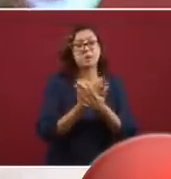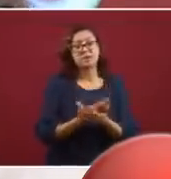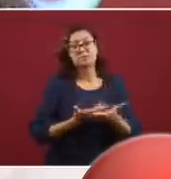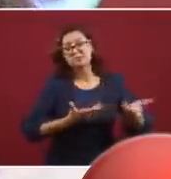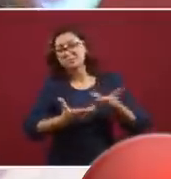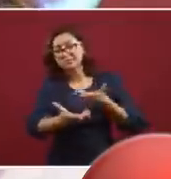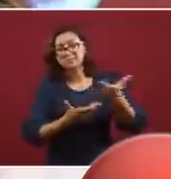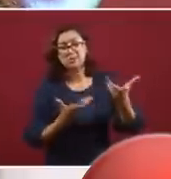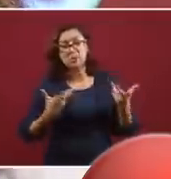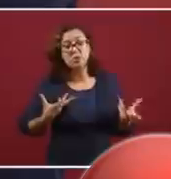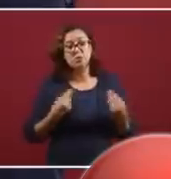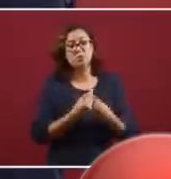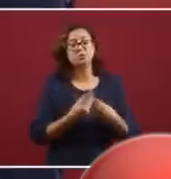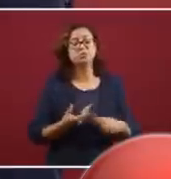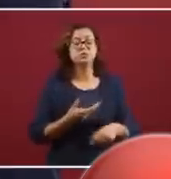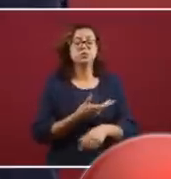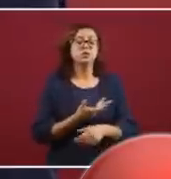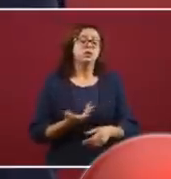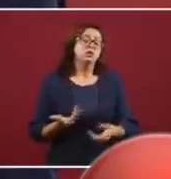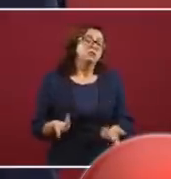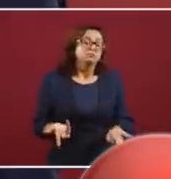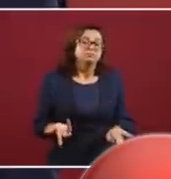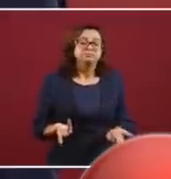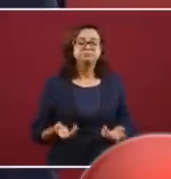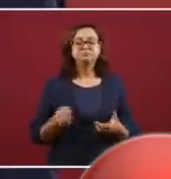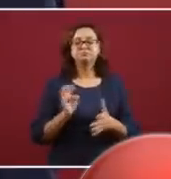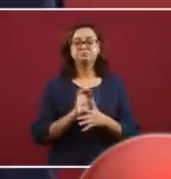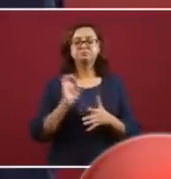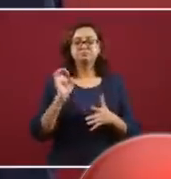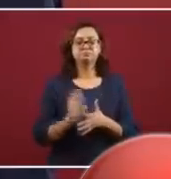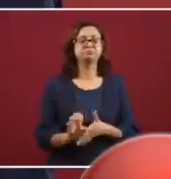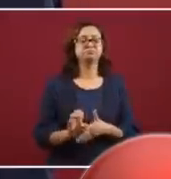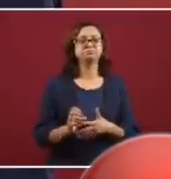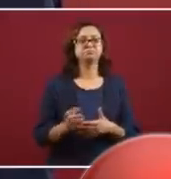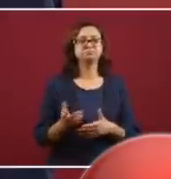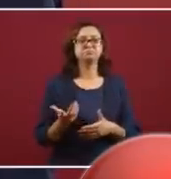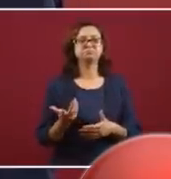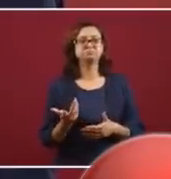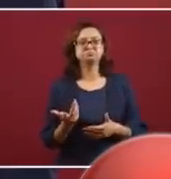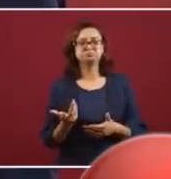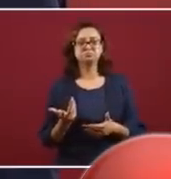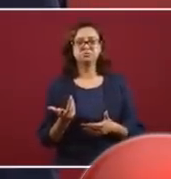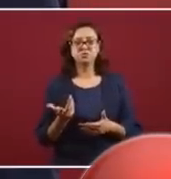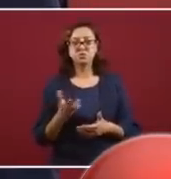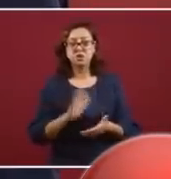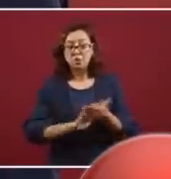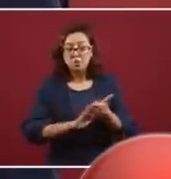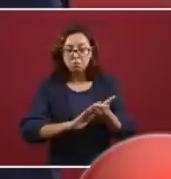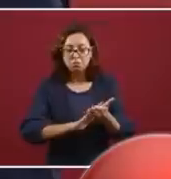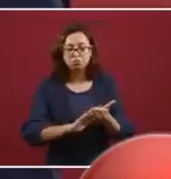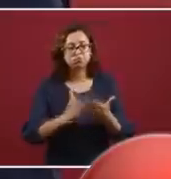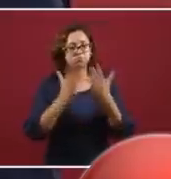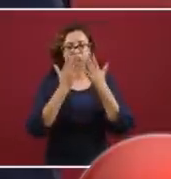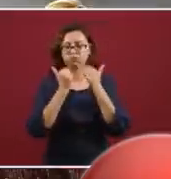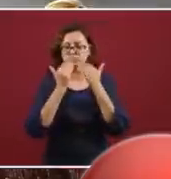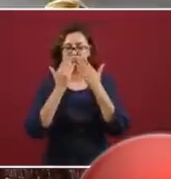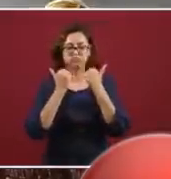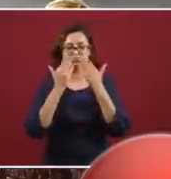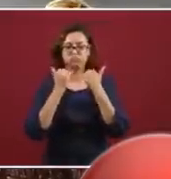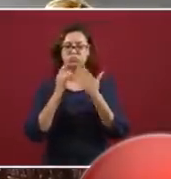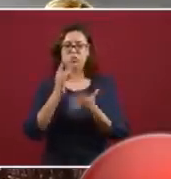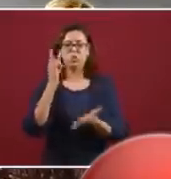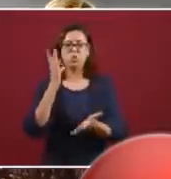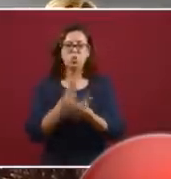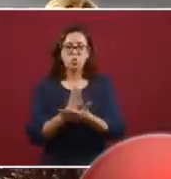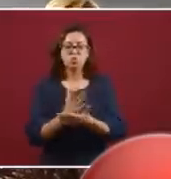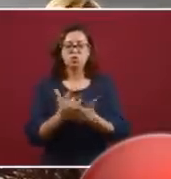acepte colaborar con nosotros en eso. Entonces, no hay tal como perdón, es una